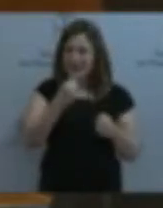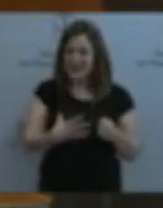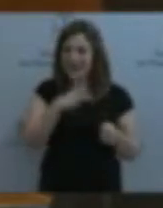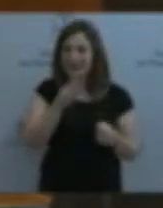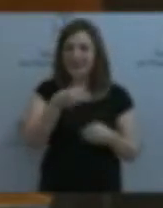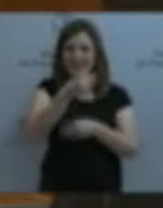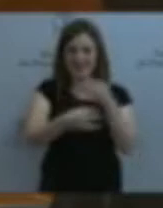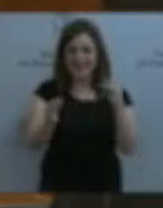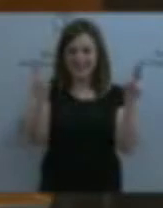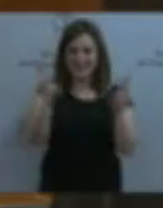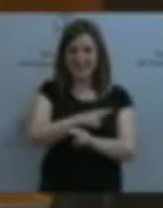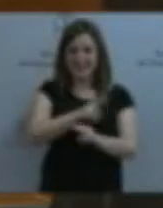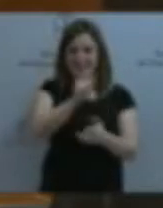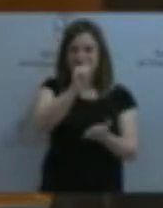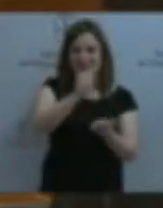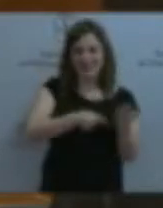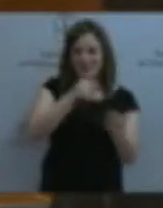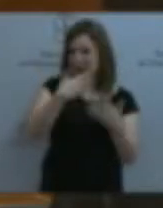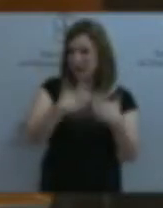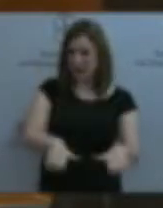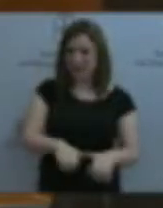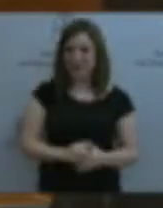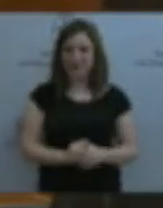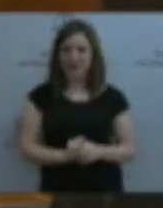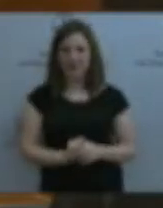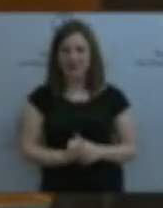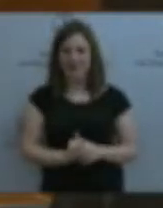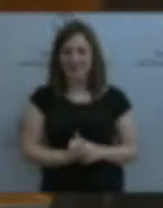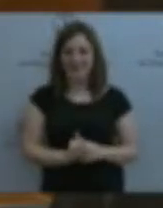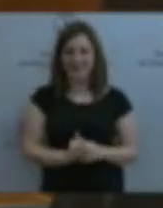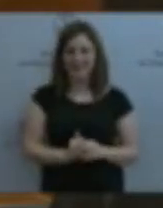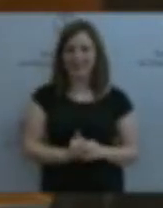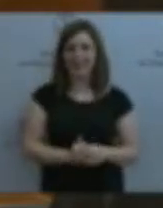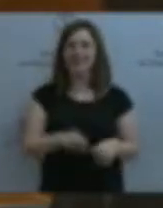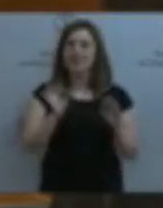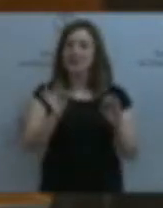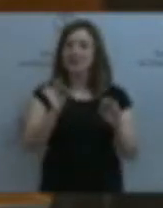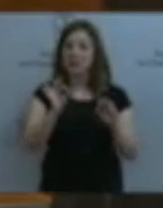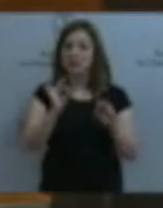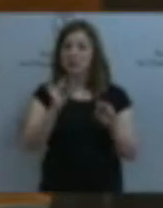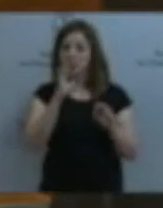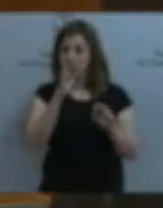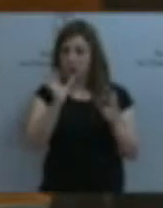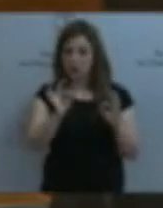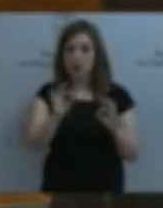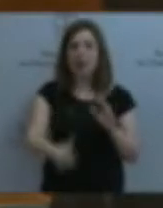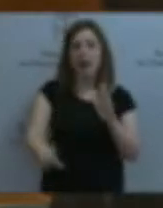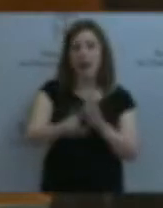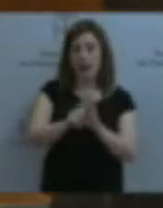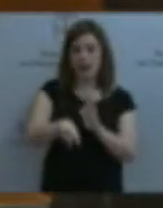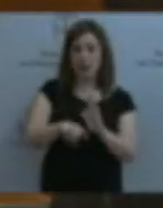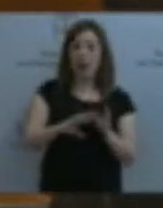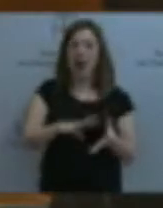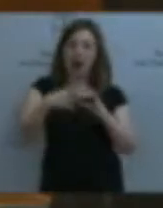la rescisión automática. En base a estos hechos y bajo ese principio de legalidad y ajuste de